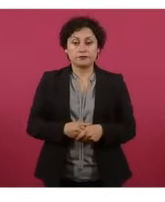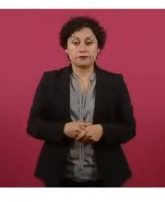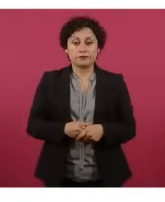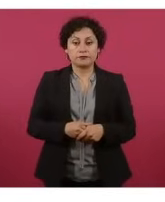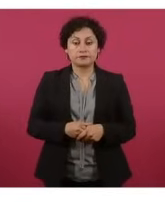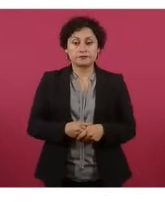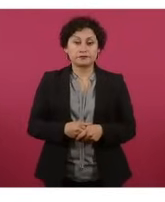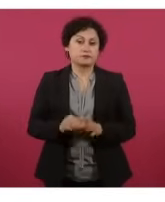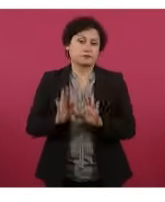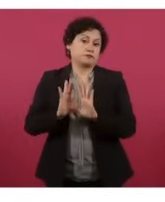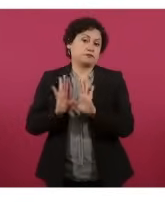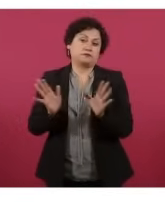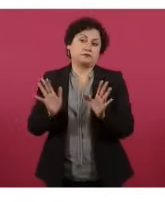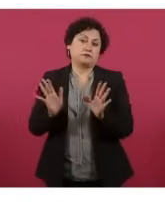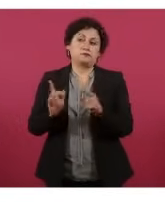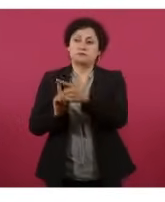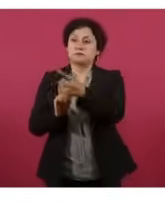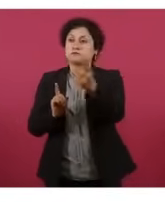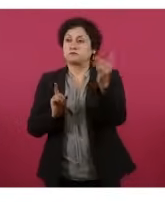a favor de